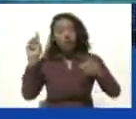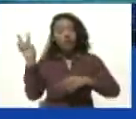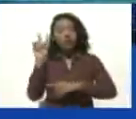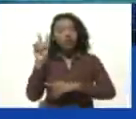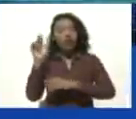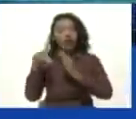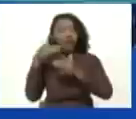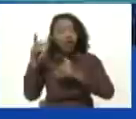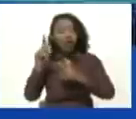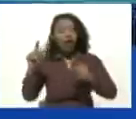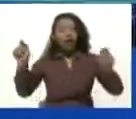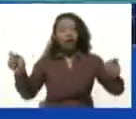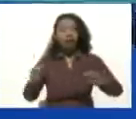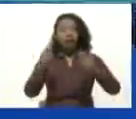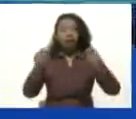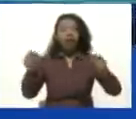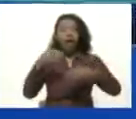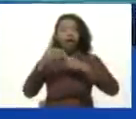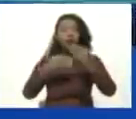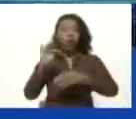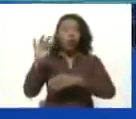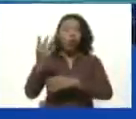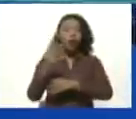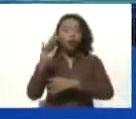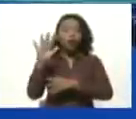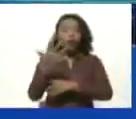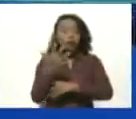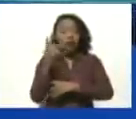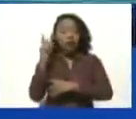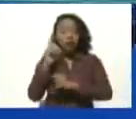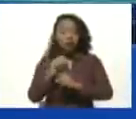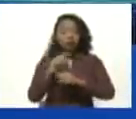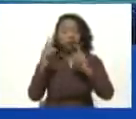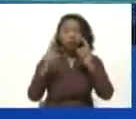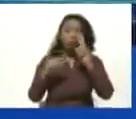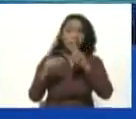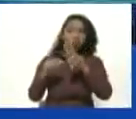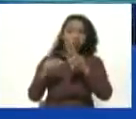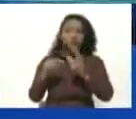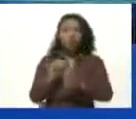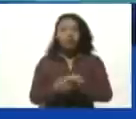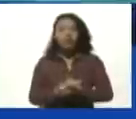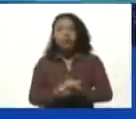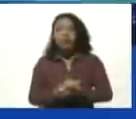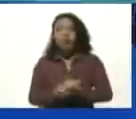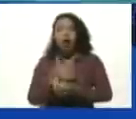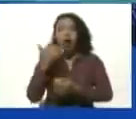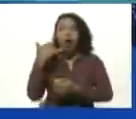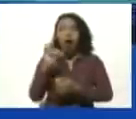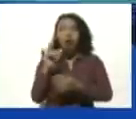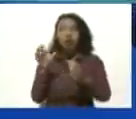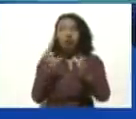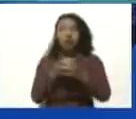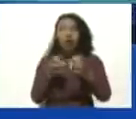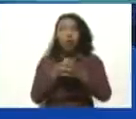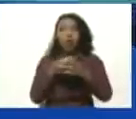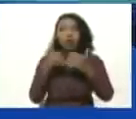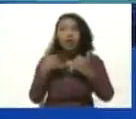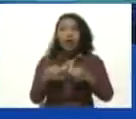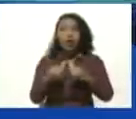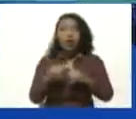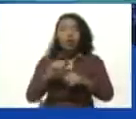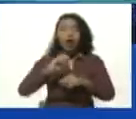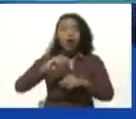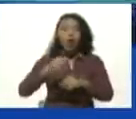de las orquestas y han hecho cuartetos, quintetos, increíble e impresionante. tienen una sección con el hijo de Juan